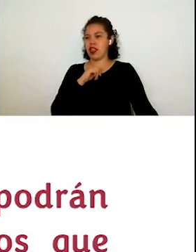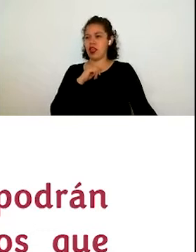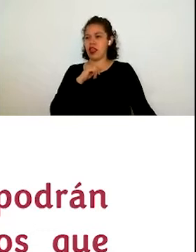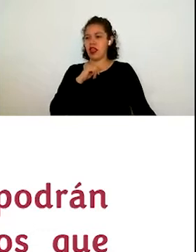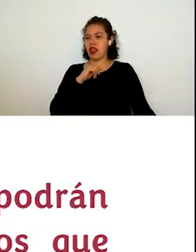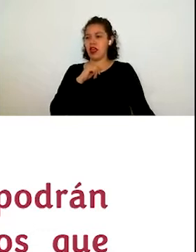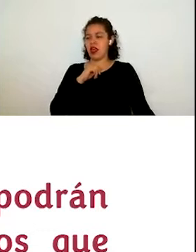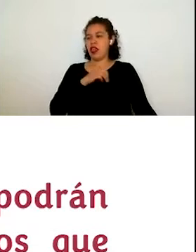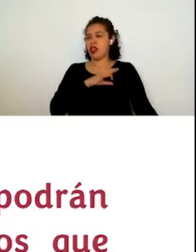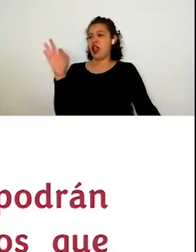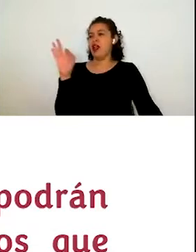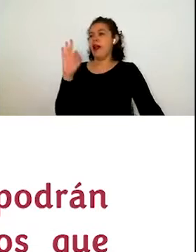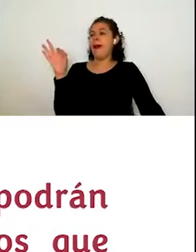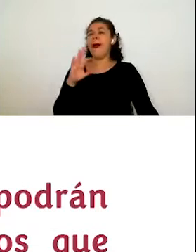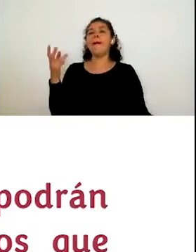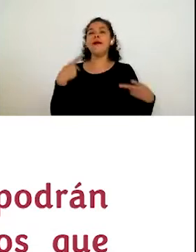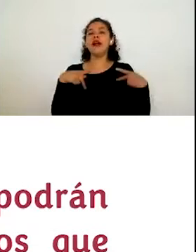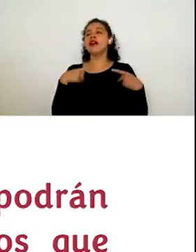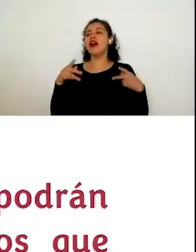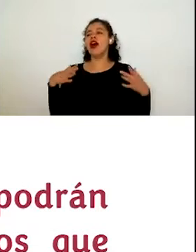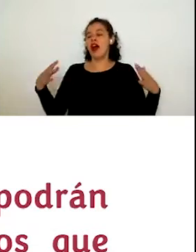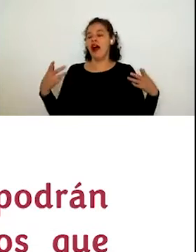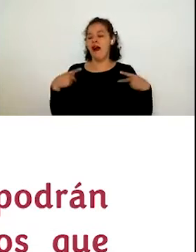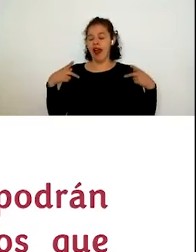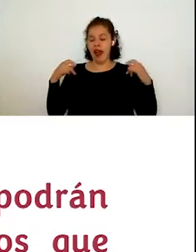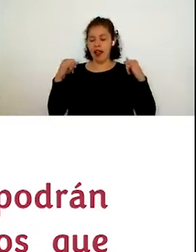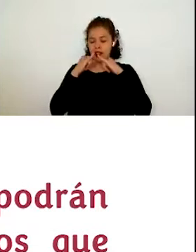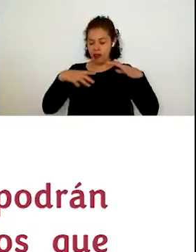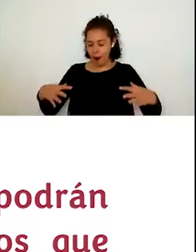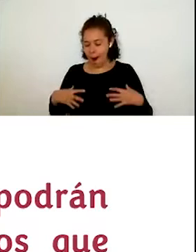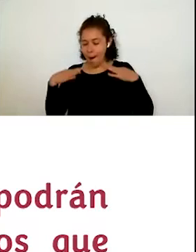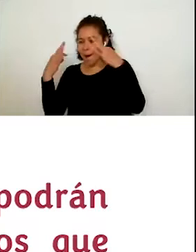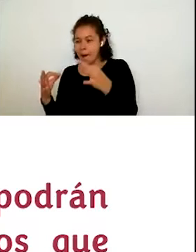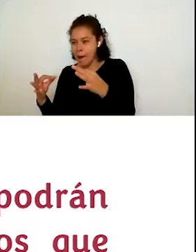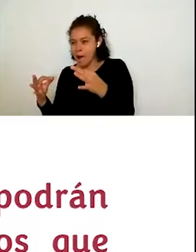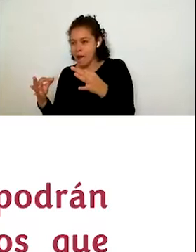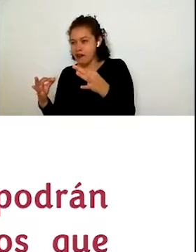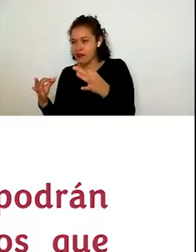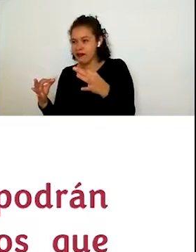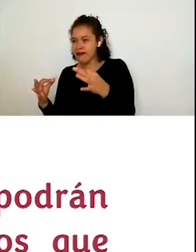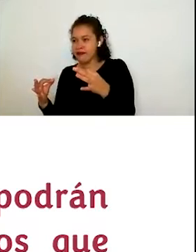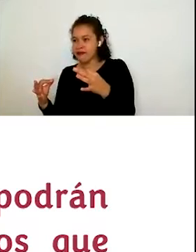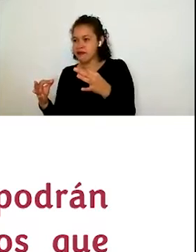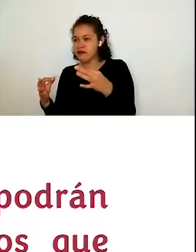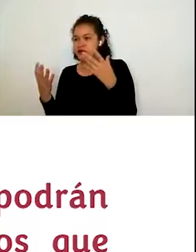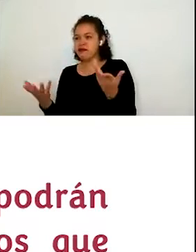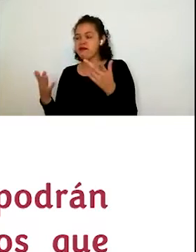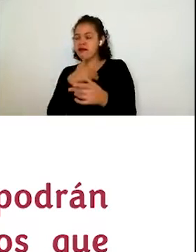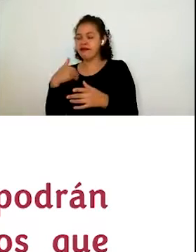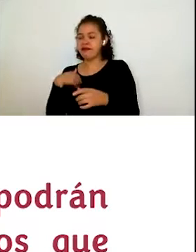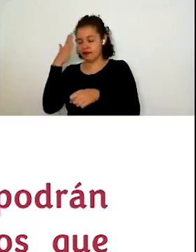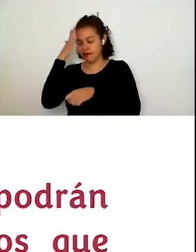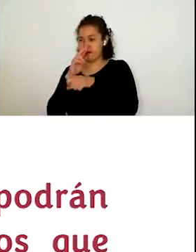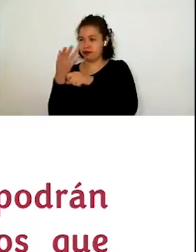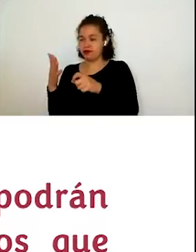haya sido, no sé, fundadora de alguna institución, como tal no puede participar dentro del patronato, pero sí